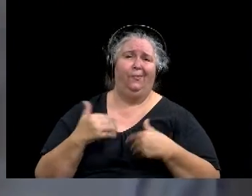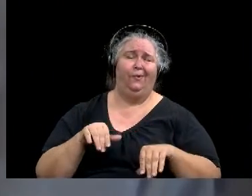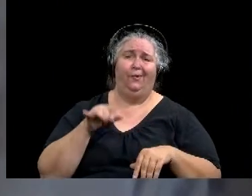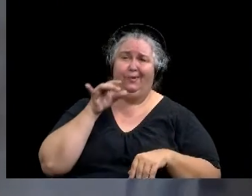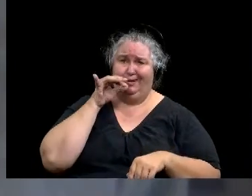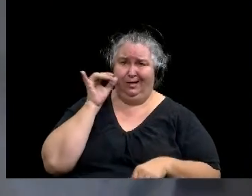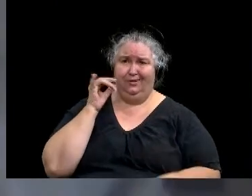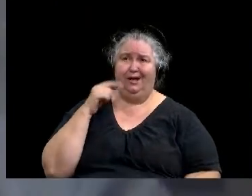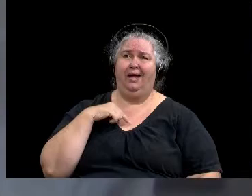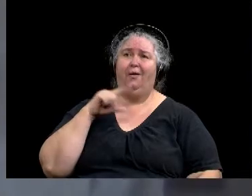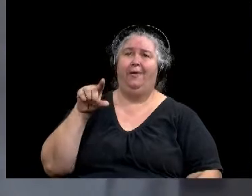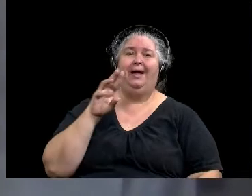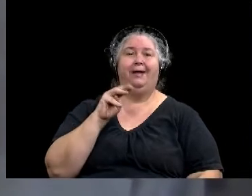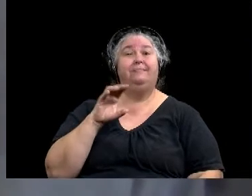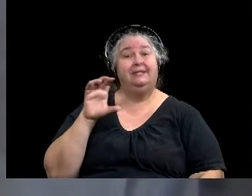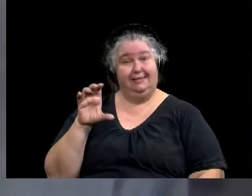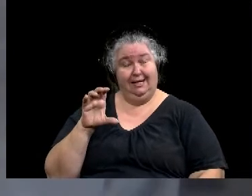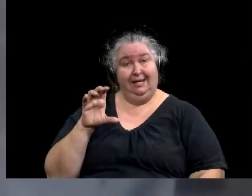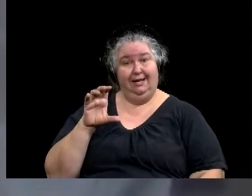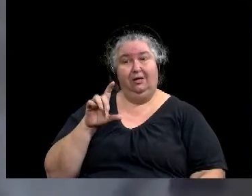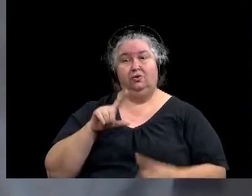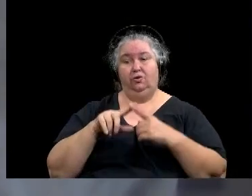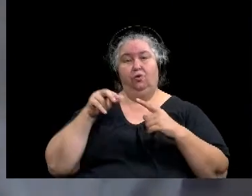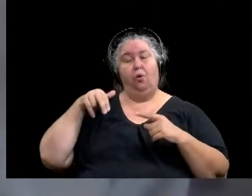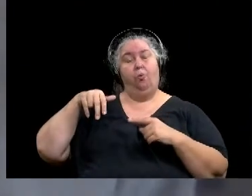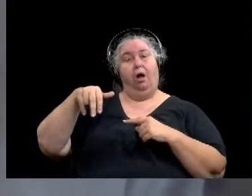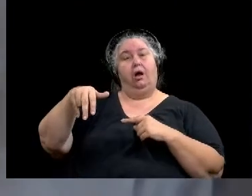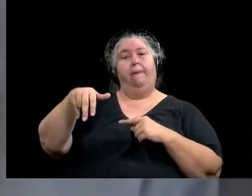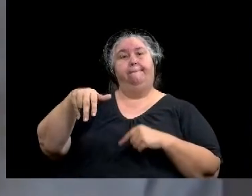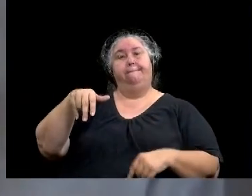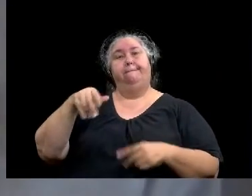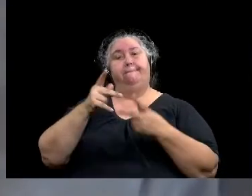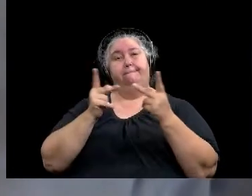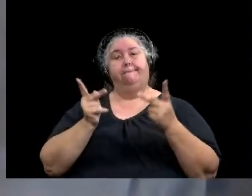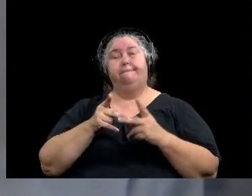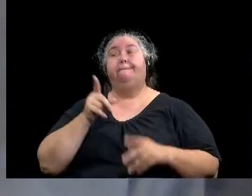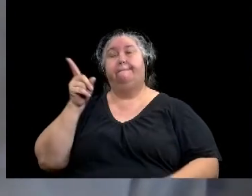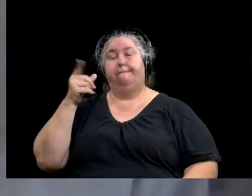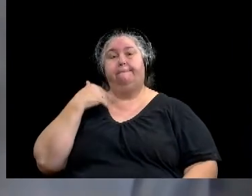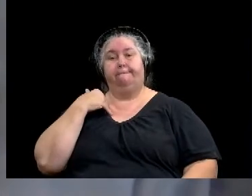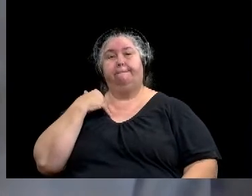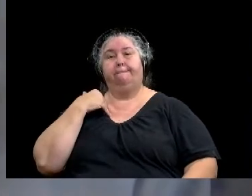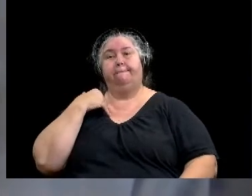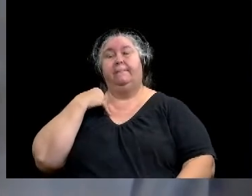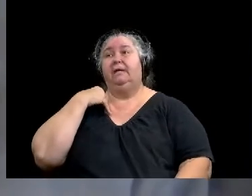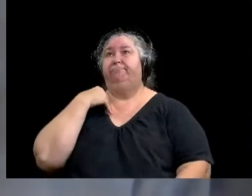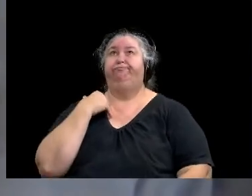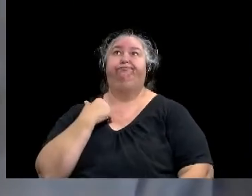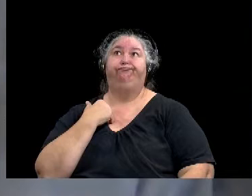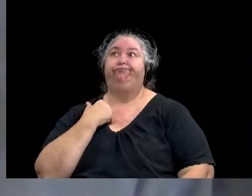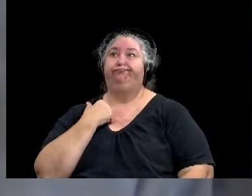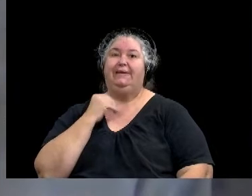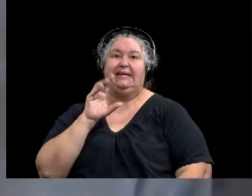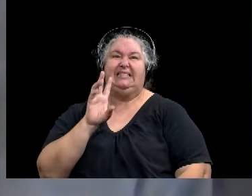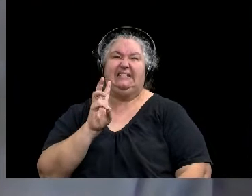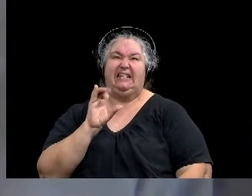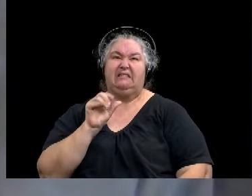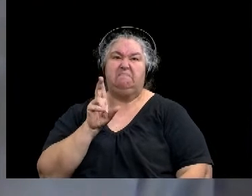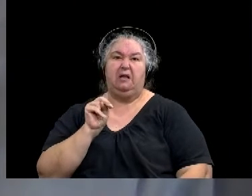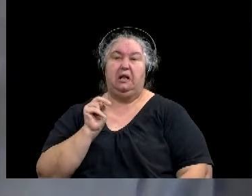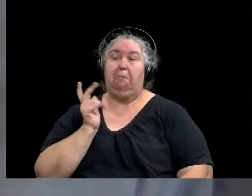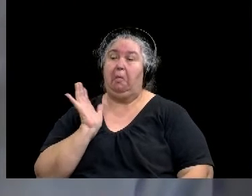tomarse las pruebas han llenas en en sí sí puedes ir a caminar allí son